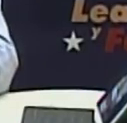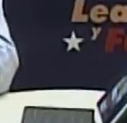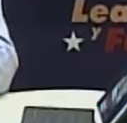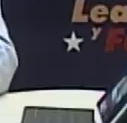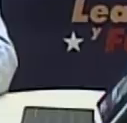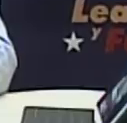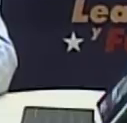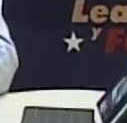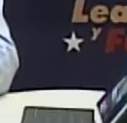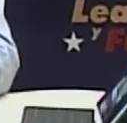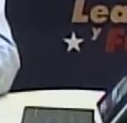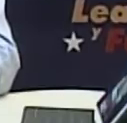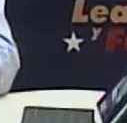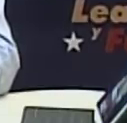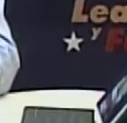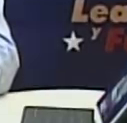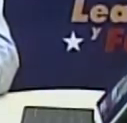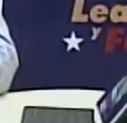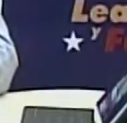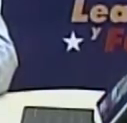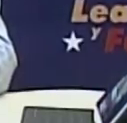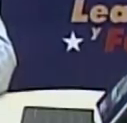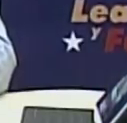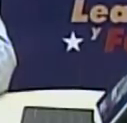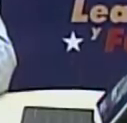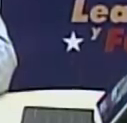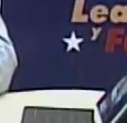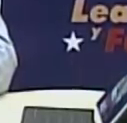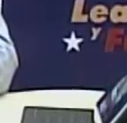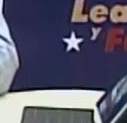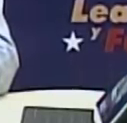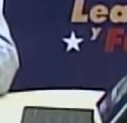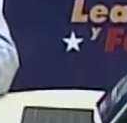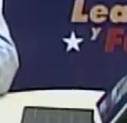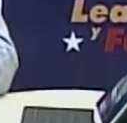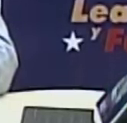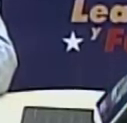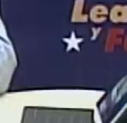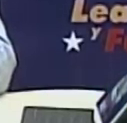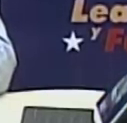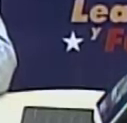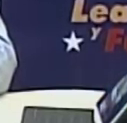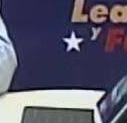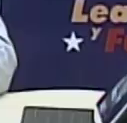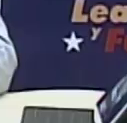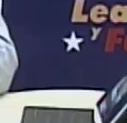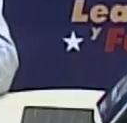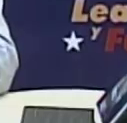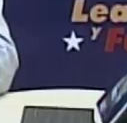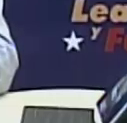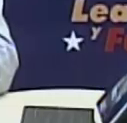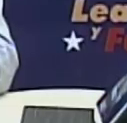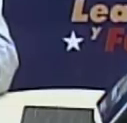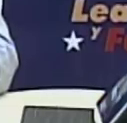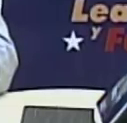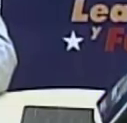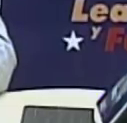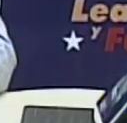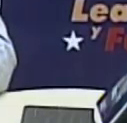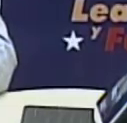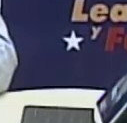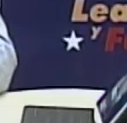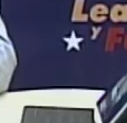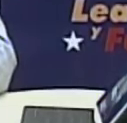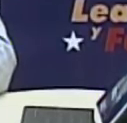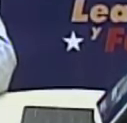Muy buenos días. Con la más profunda felicitación al pueblo bueno, al pueblo de paz, a